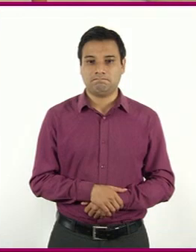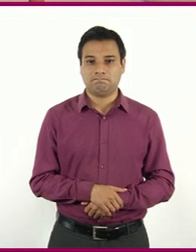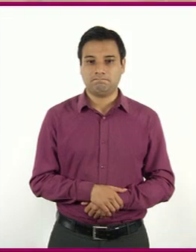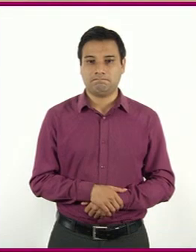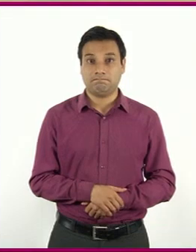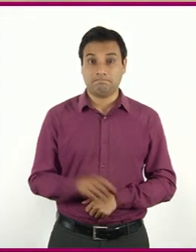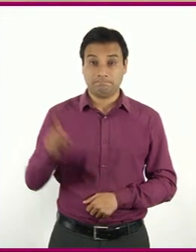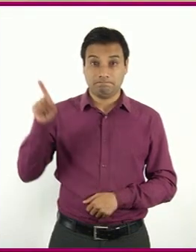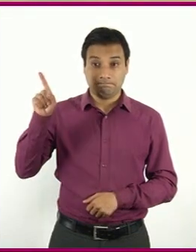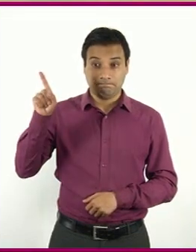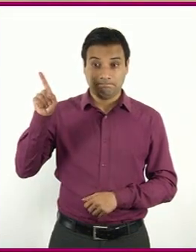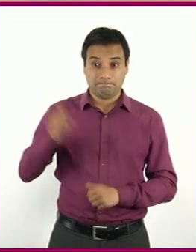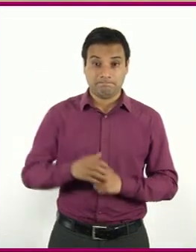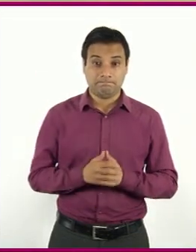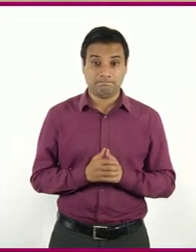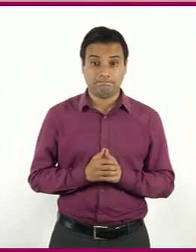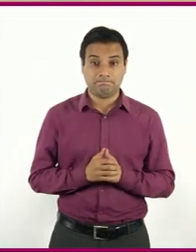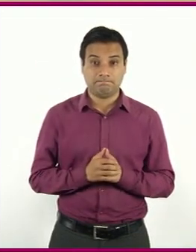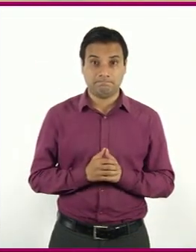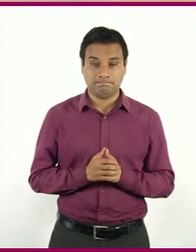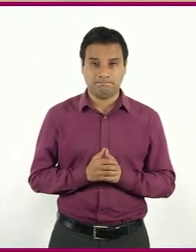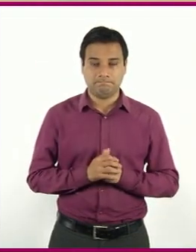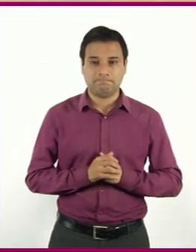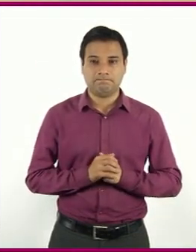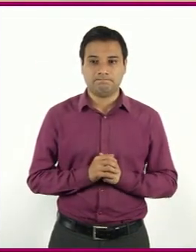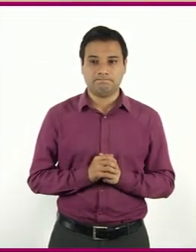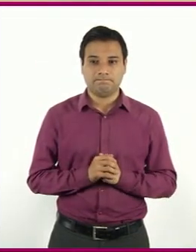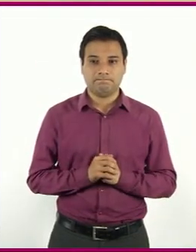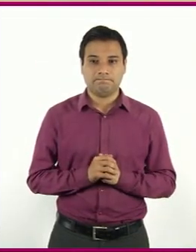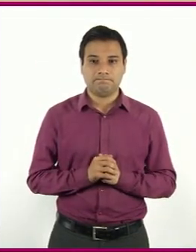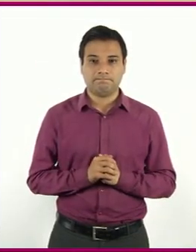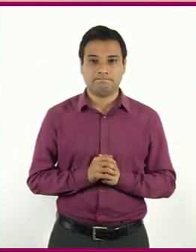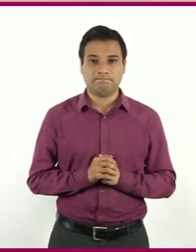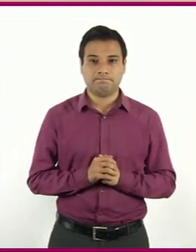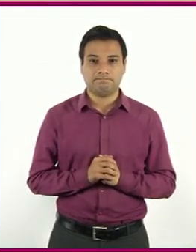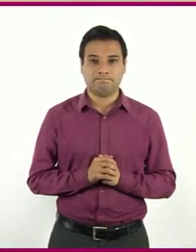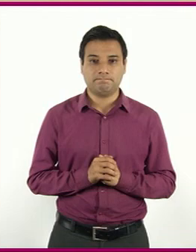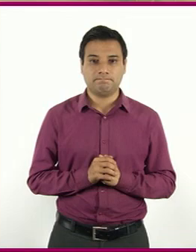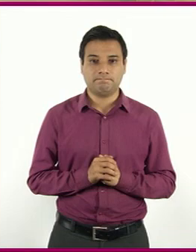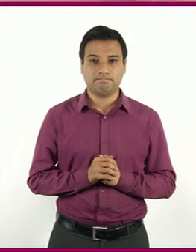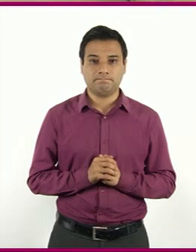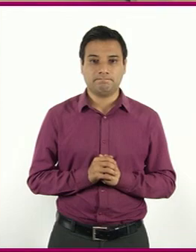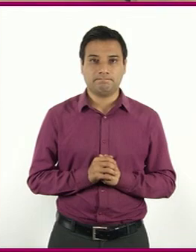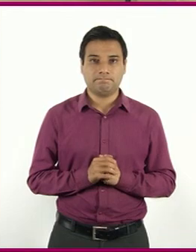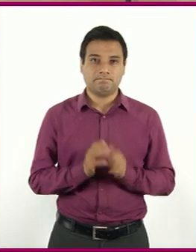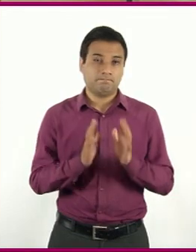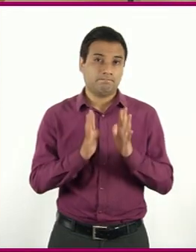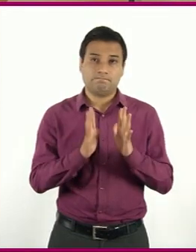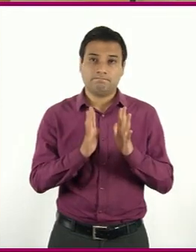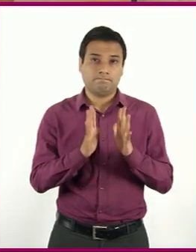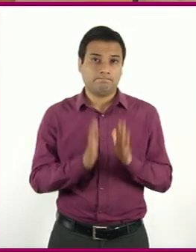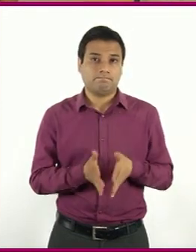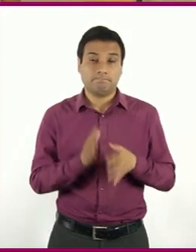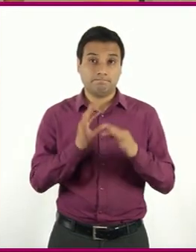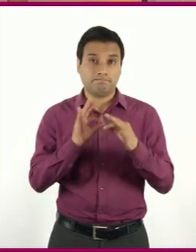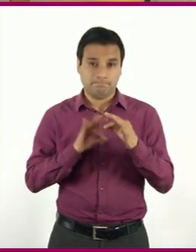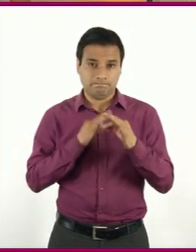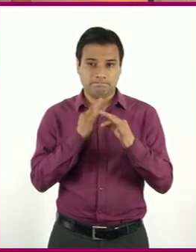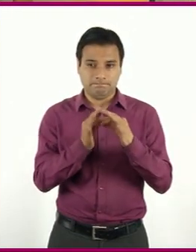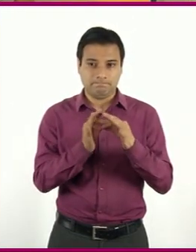y colocamos los dedos en las puntas de los pies. Ahí subimos y ya llegamos un poquito más.